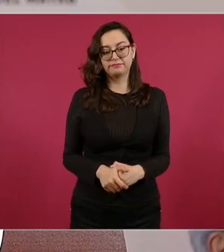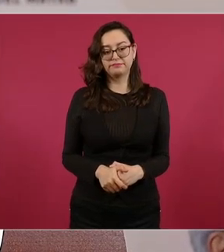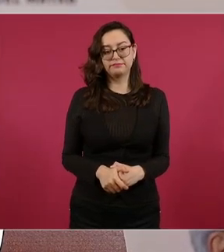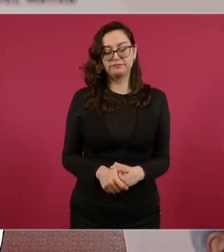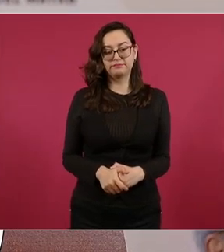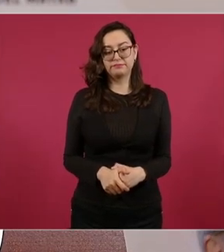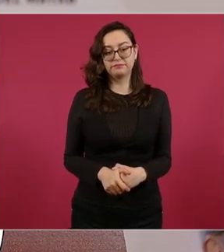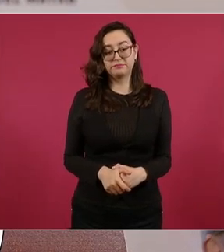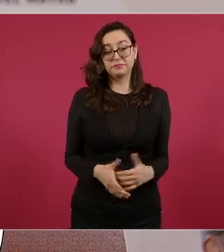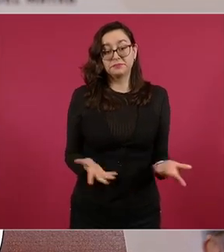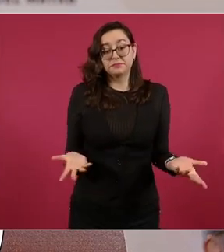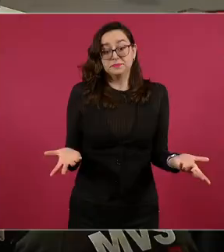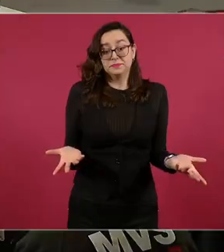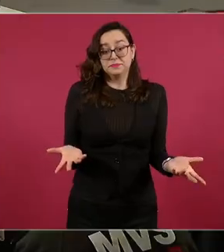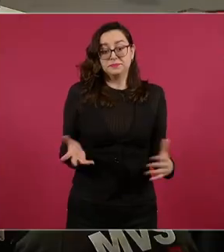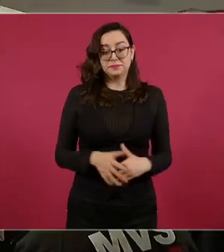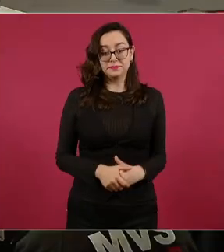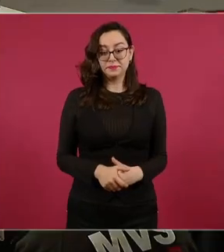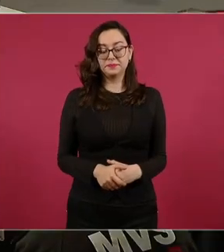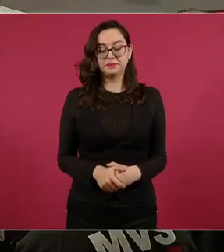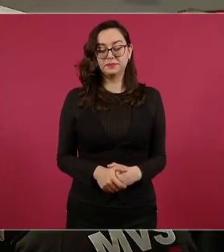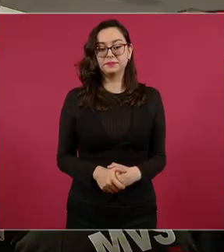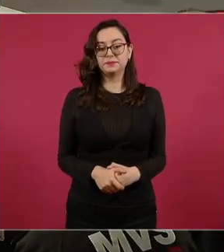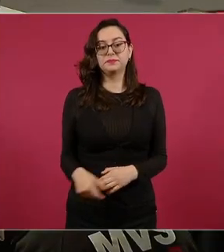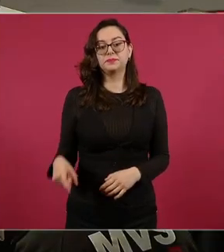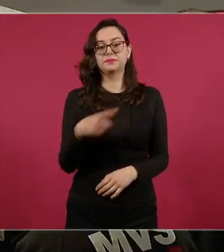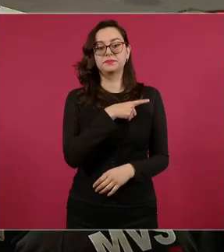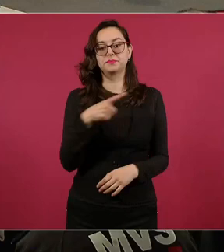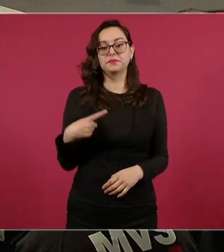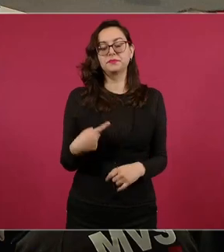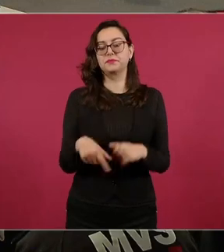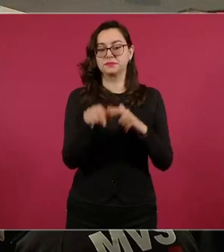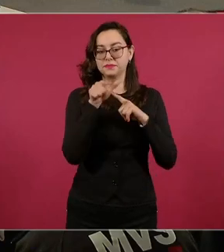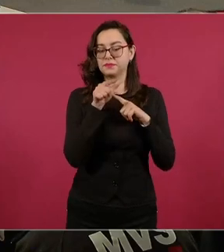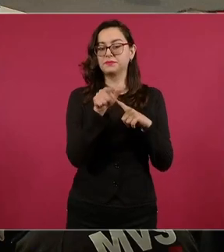Pero bueno, hay que seguir adelante